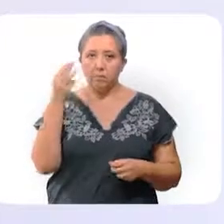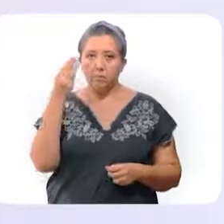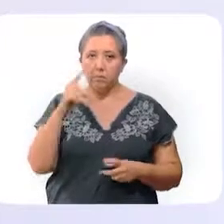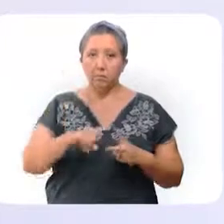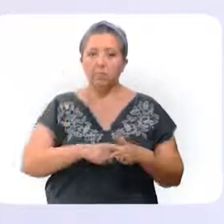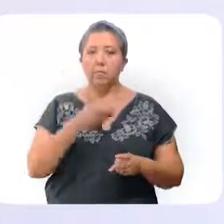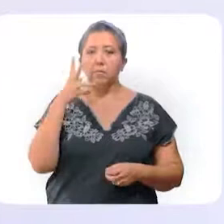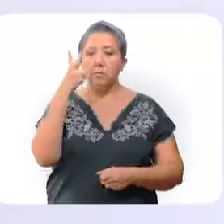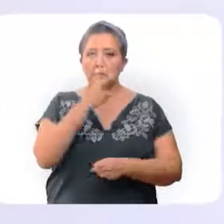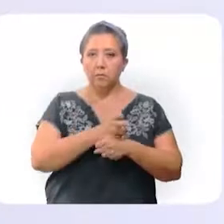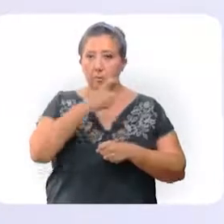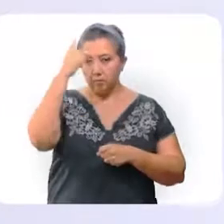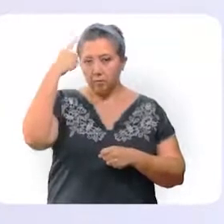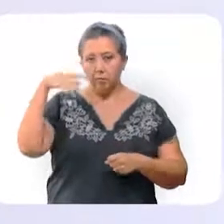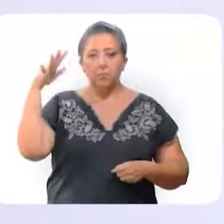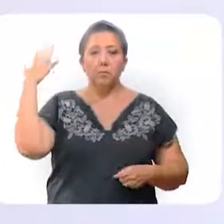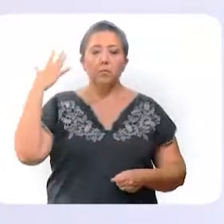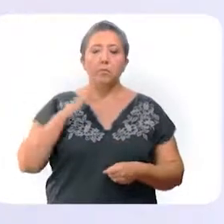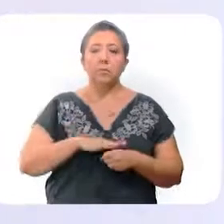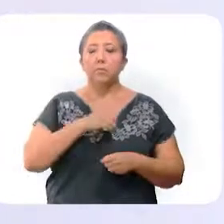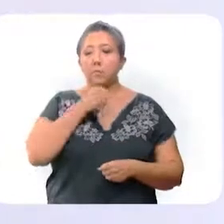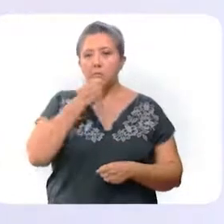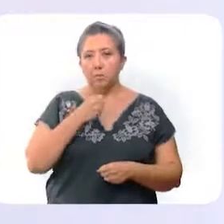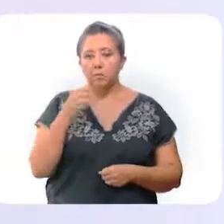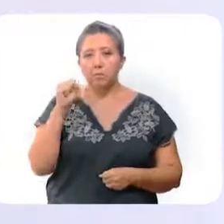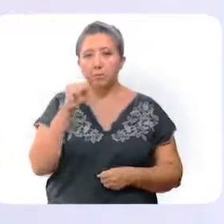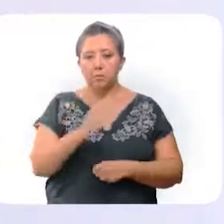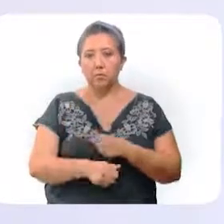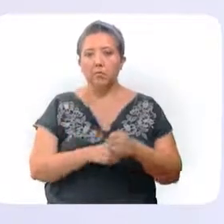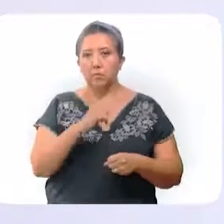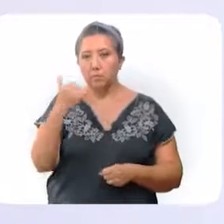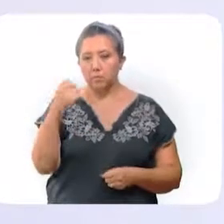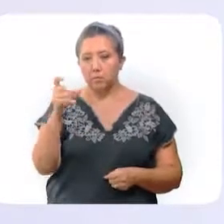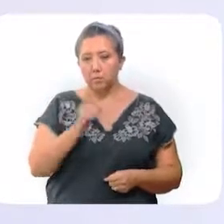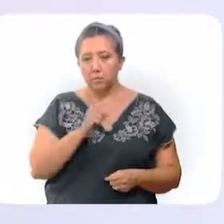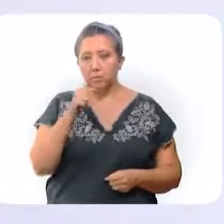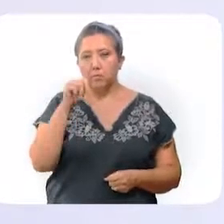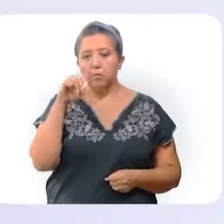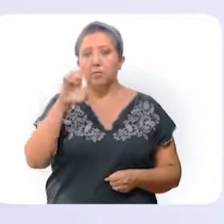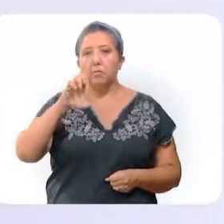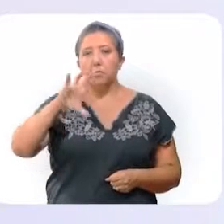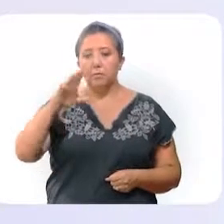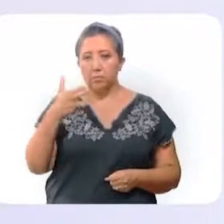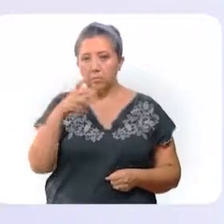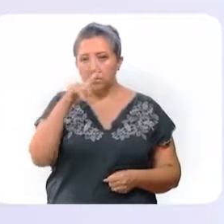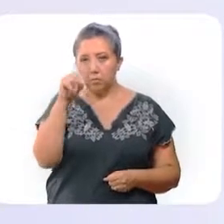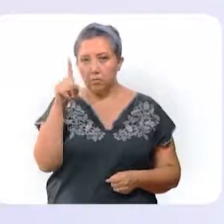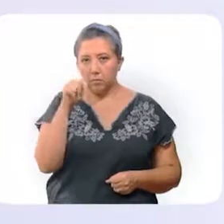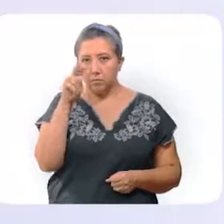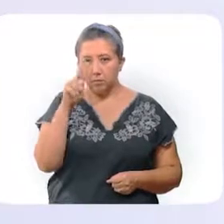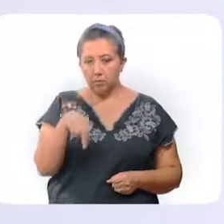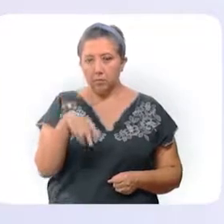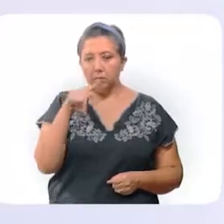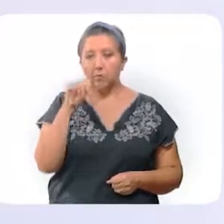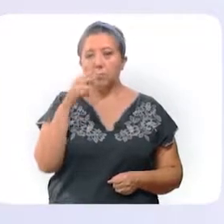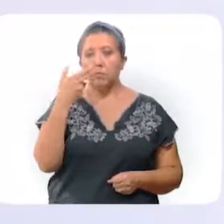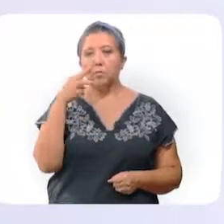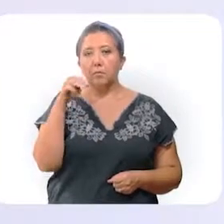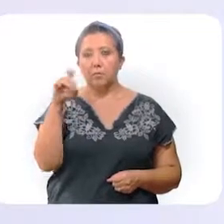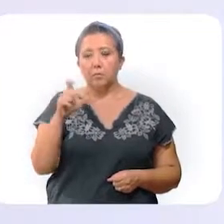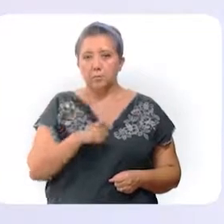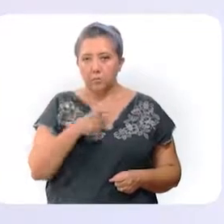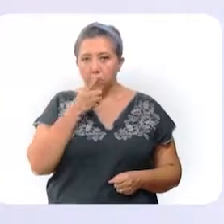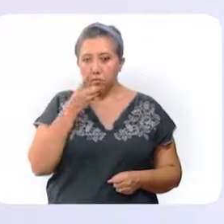la aplicación de segunda dosis para adultos mayores de más de 60 años en Xochel, Telchac Pueblo, Tzilam González, Tamec,